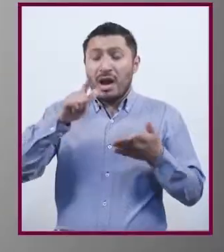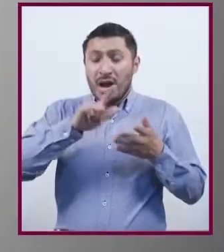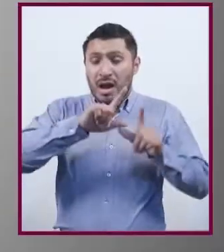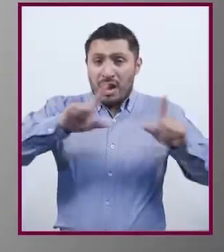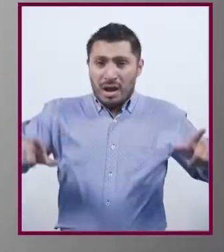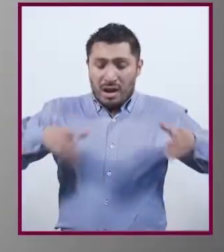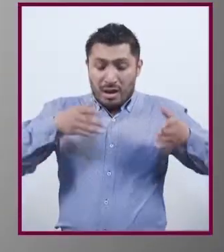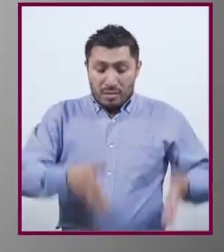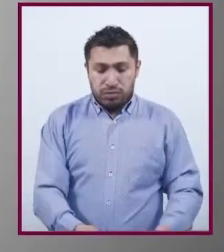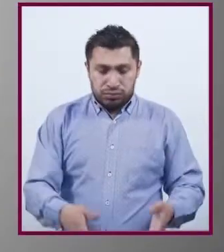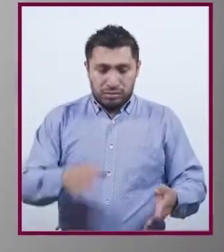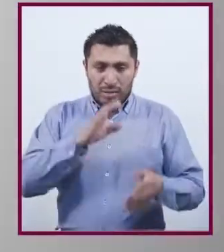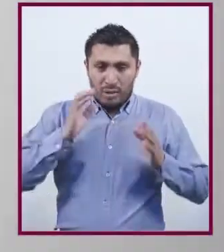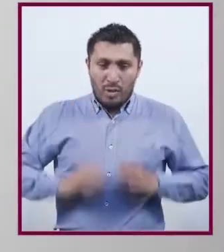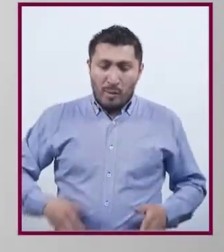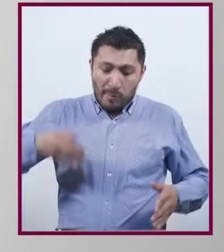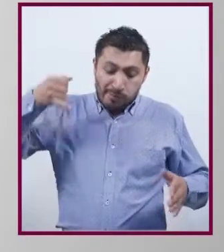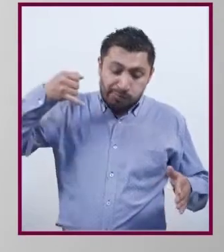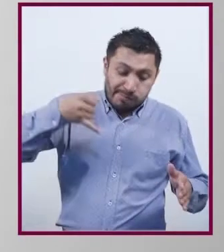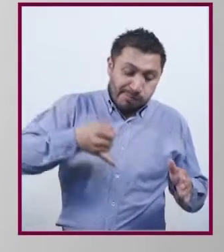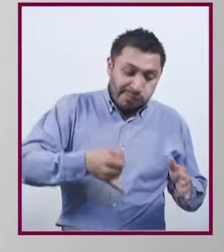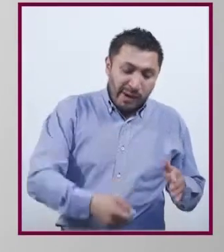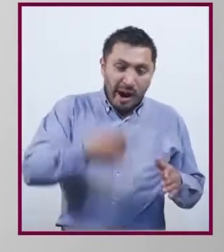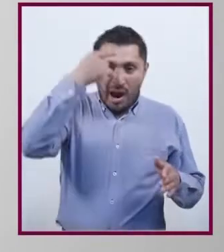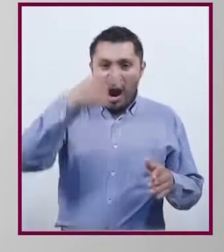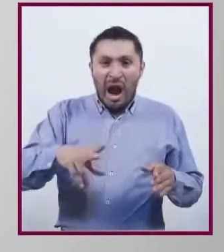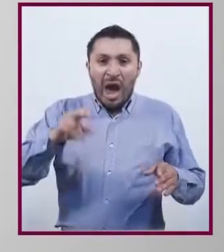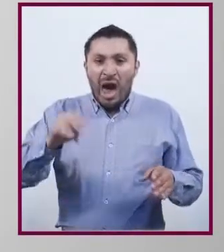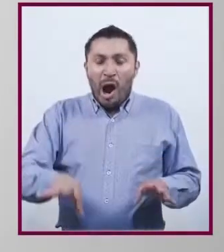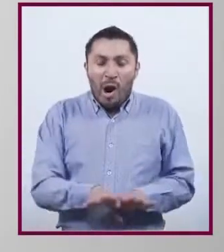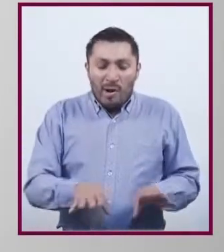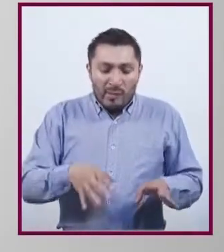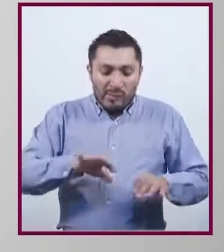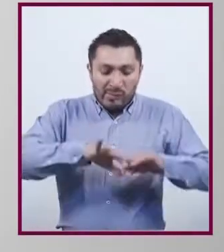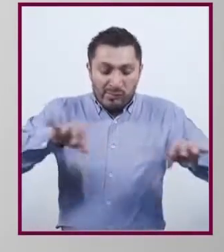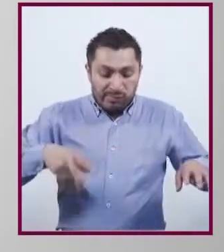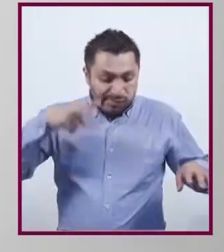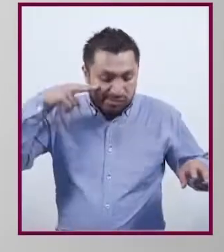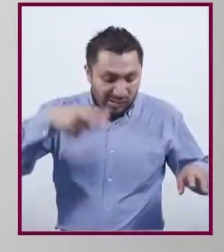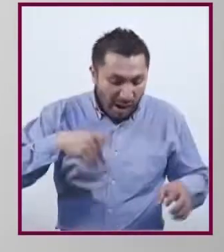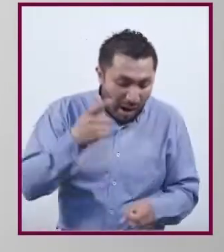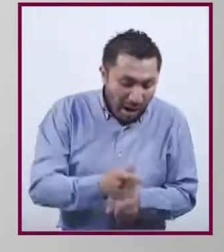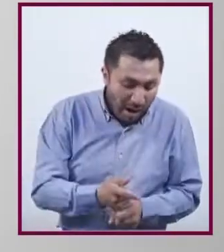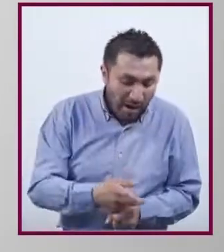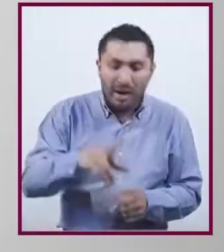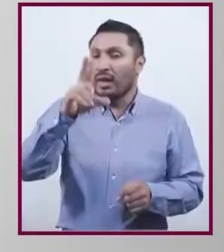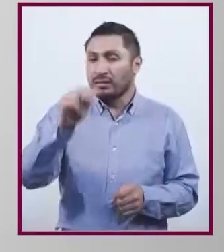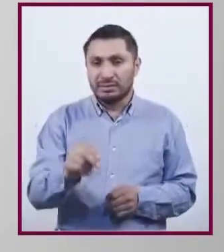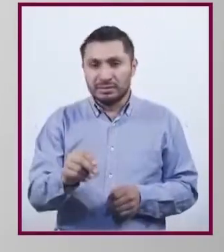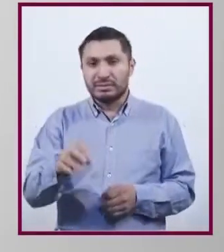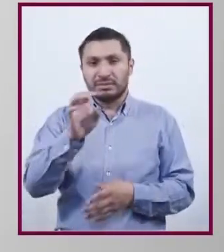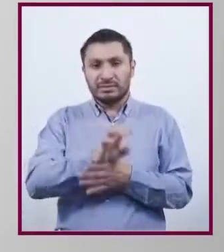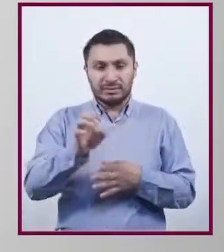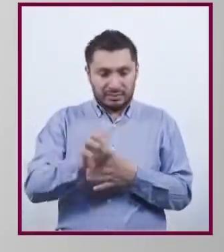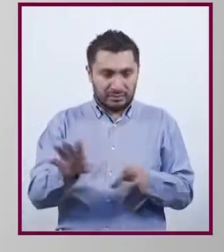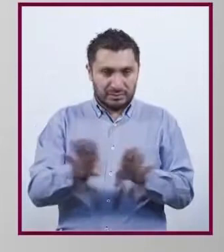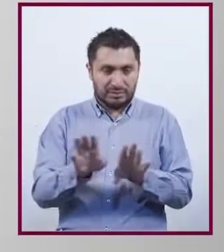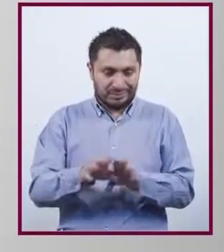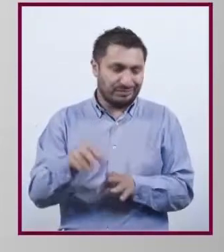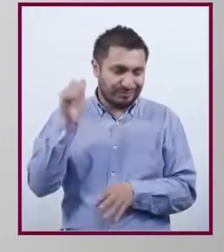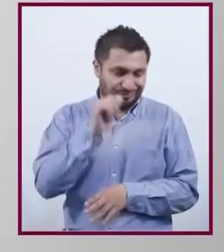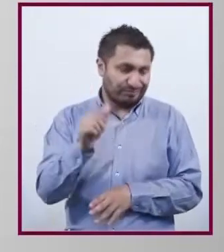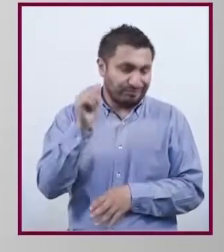mientras estos quedaban listos, de sepultar los cadáveres a una profundidad competente para que no quedaran expuestos en los